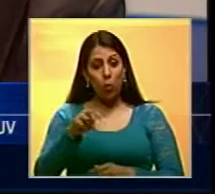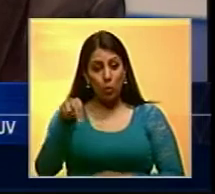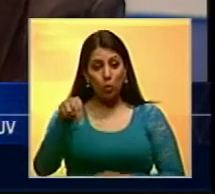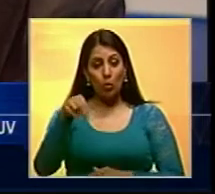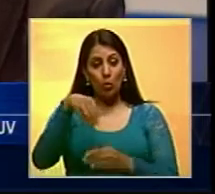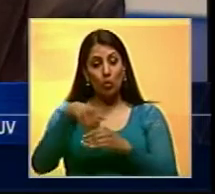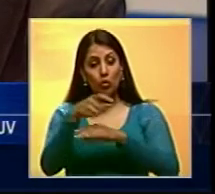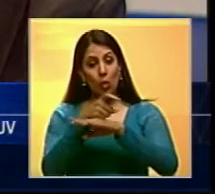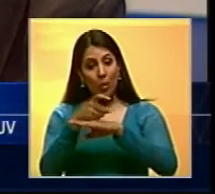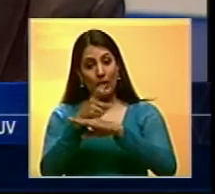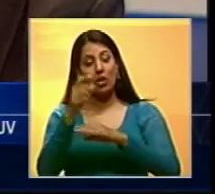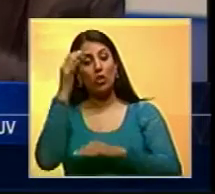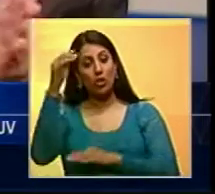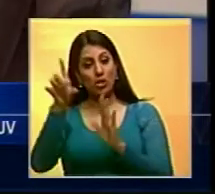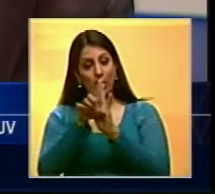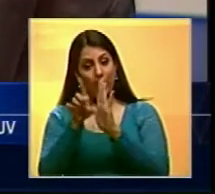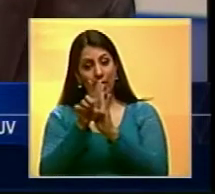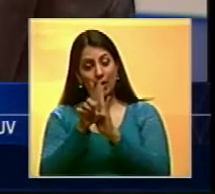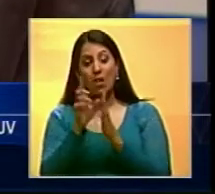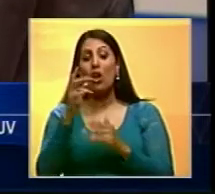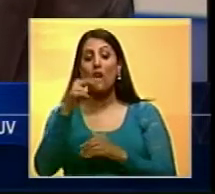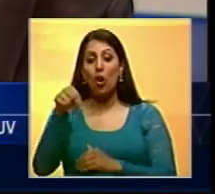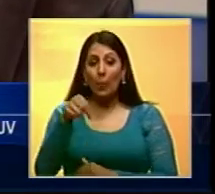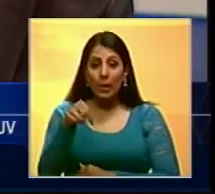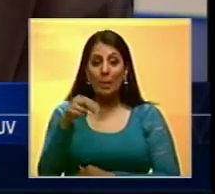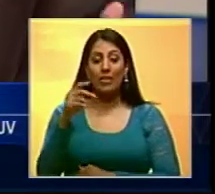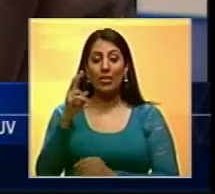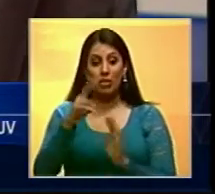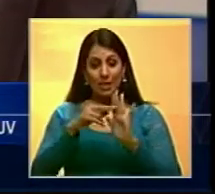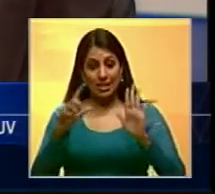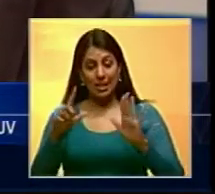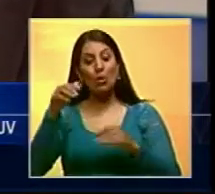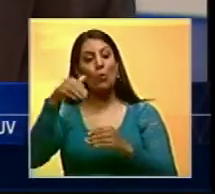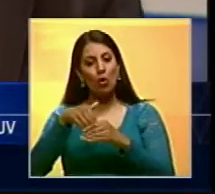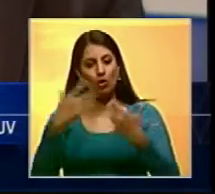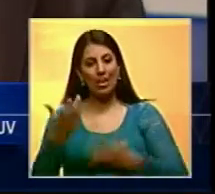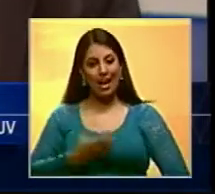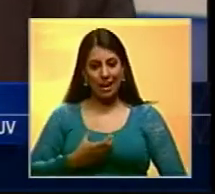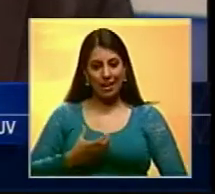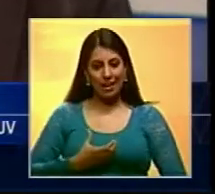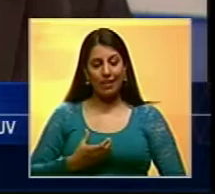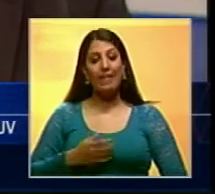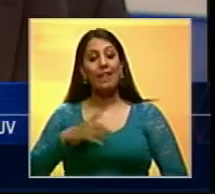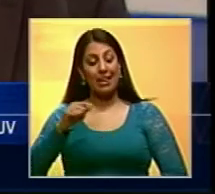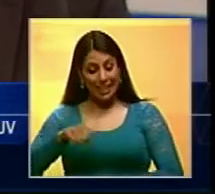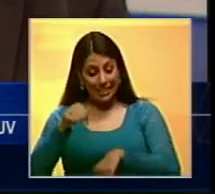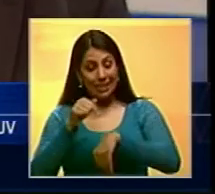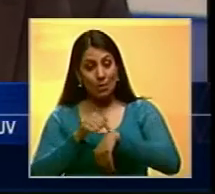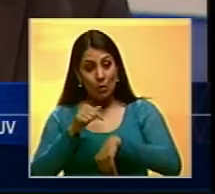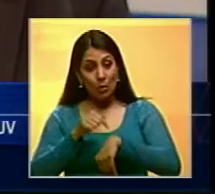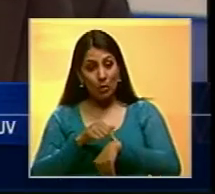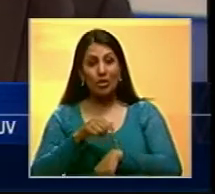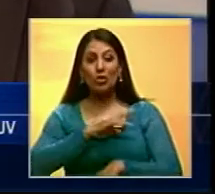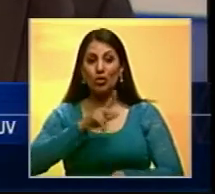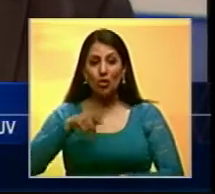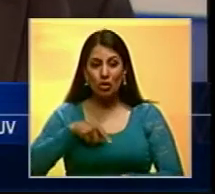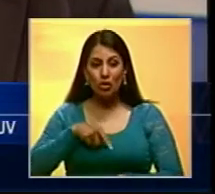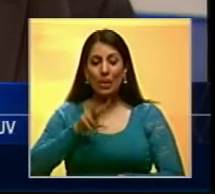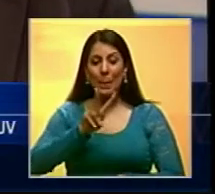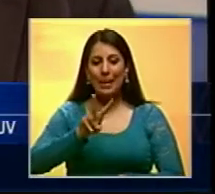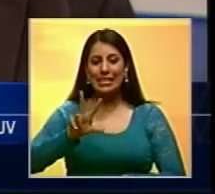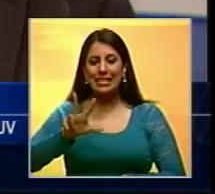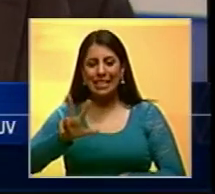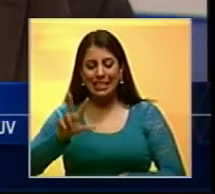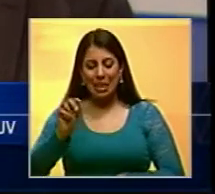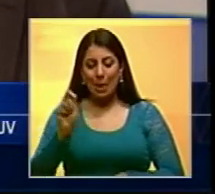elecciones de gobernador y consejo legislativo. Noviembre del 2017, elecciones de alcalde. Y en este momento, mire, estamos a